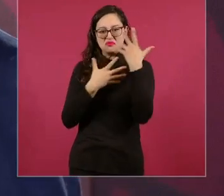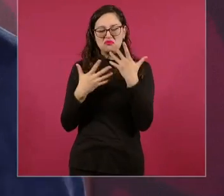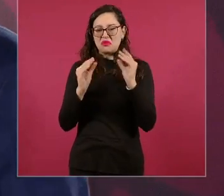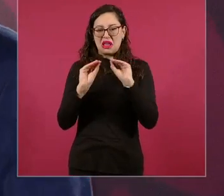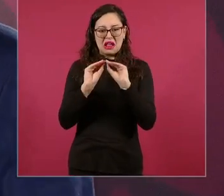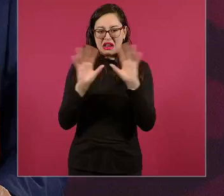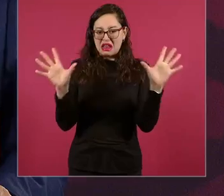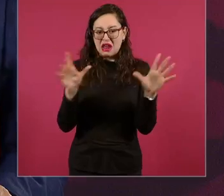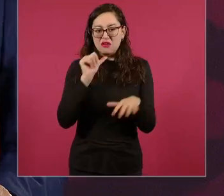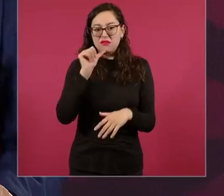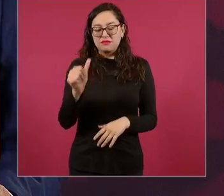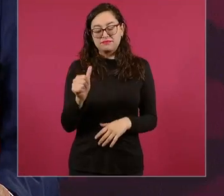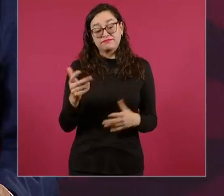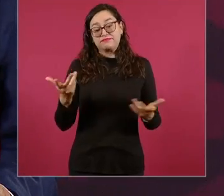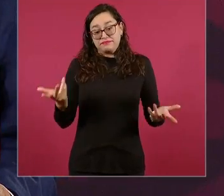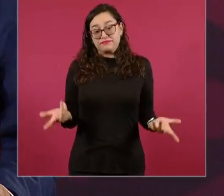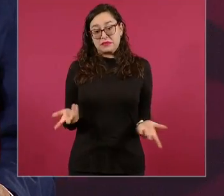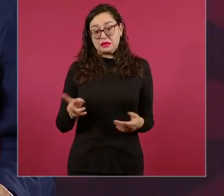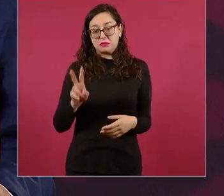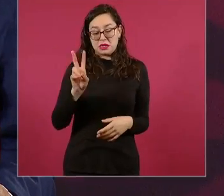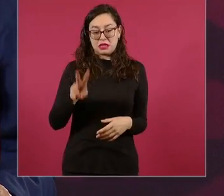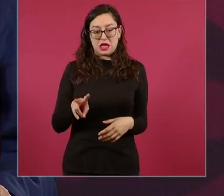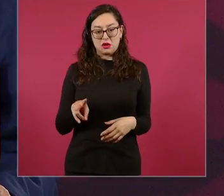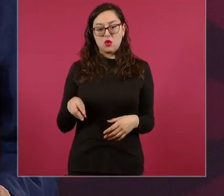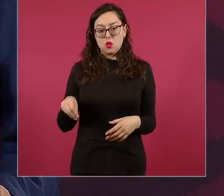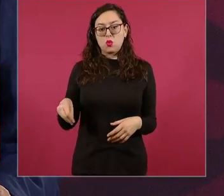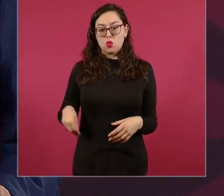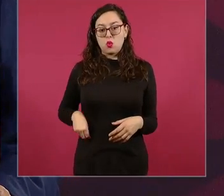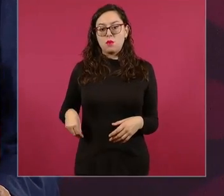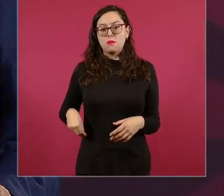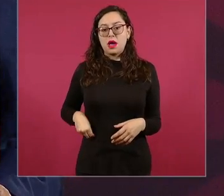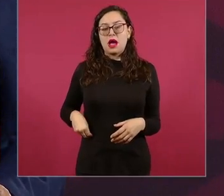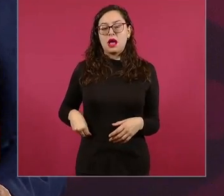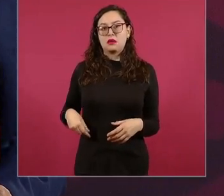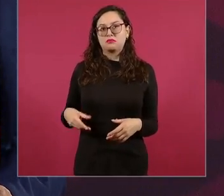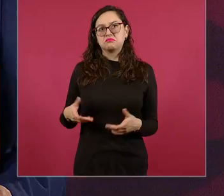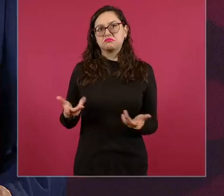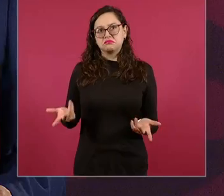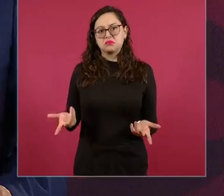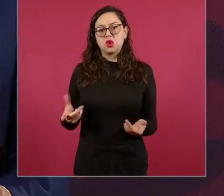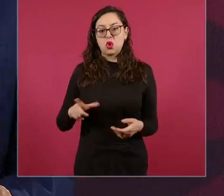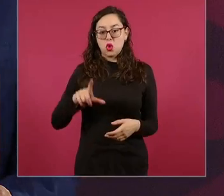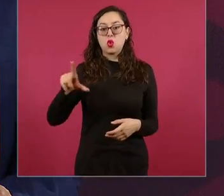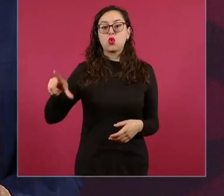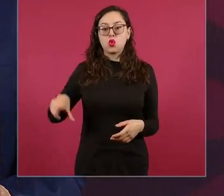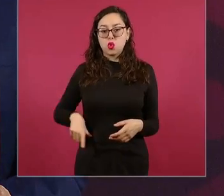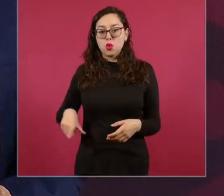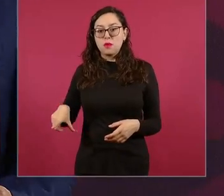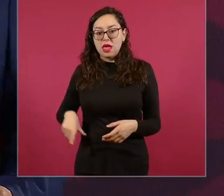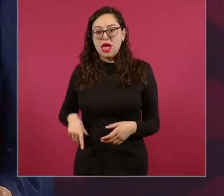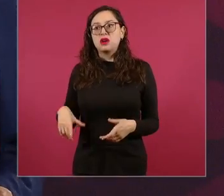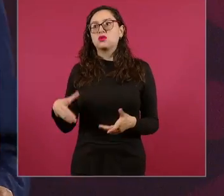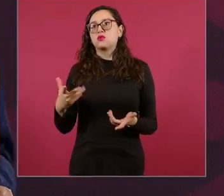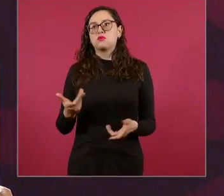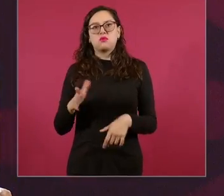informa, también es un asunto que antes